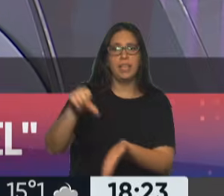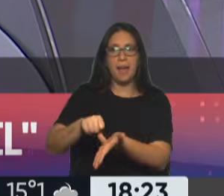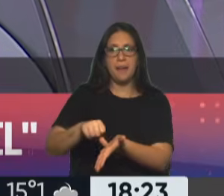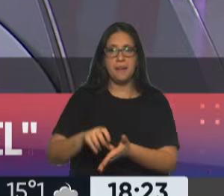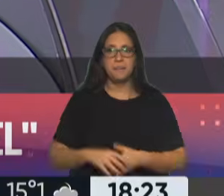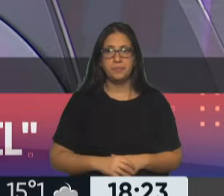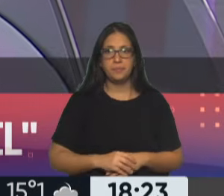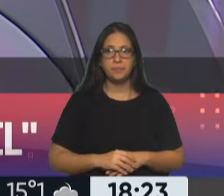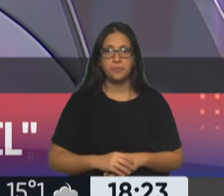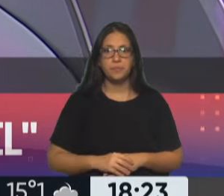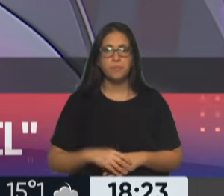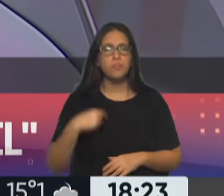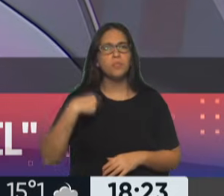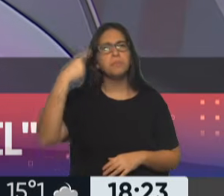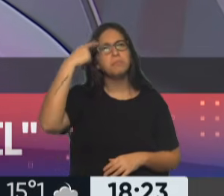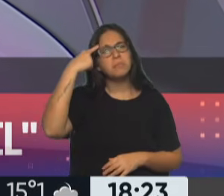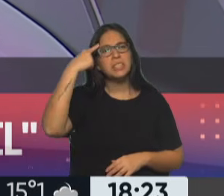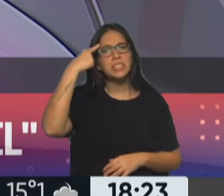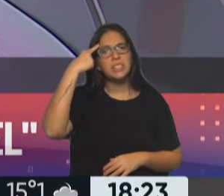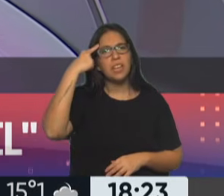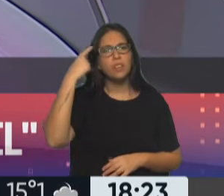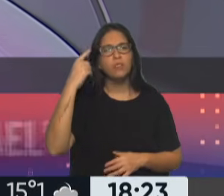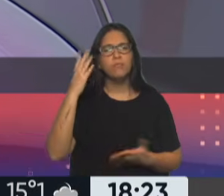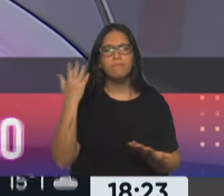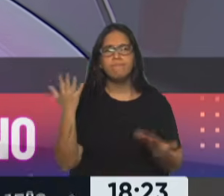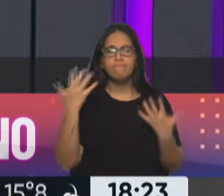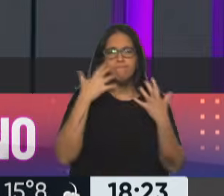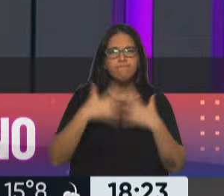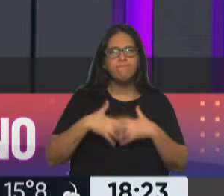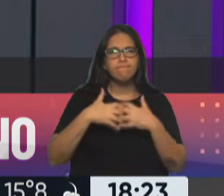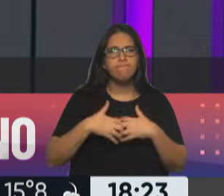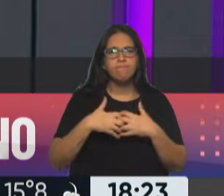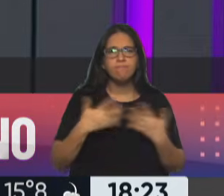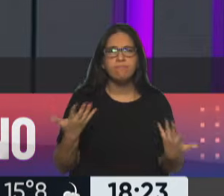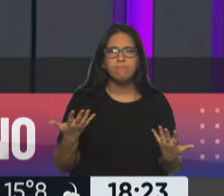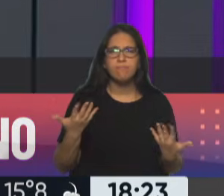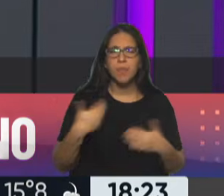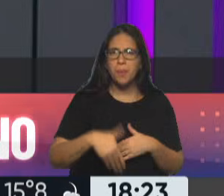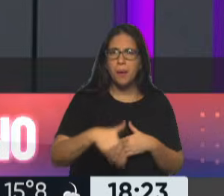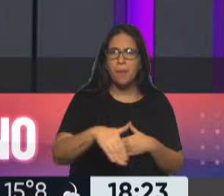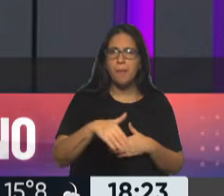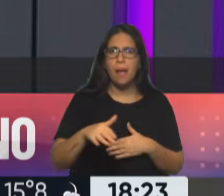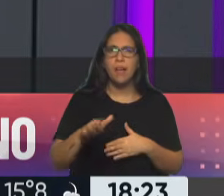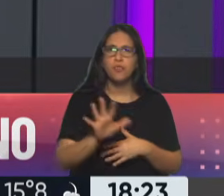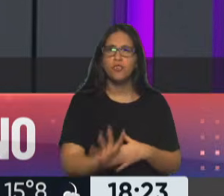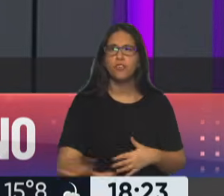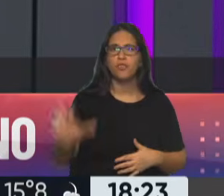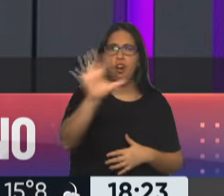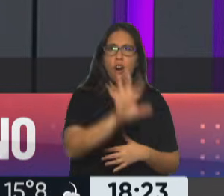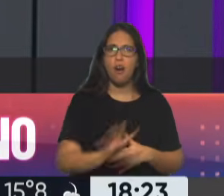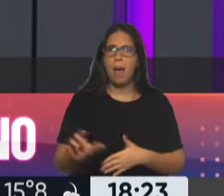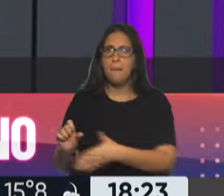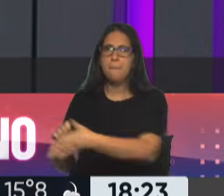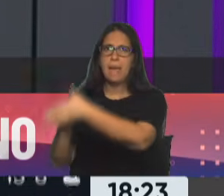Claro. Pensaba y un poco lo intentamos seguir, pero ¿cuál es la postura también o qué pueden llegar a ser los países de la región, ¿no? Los países